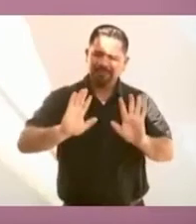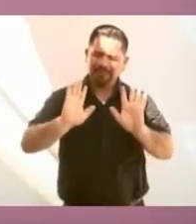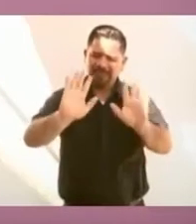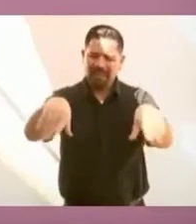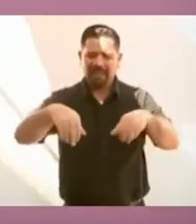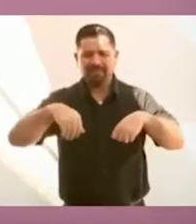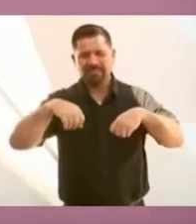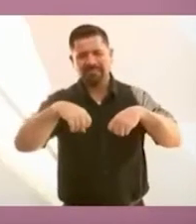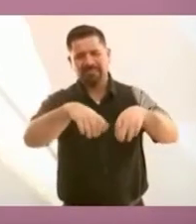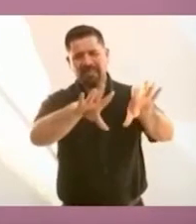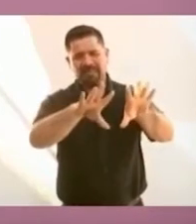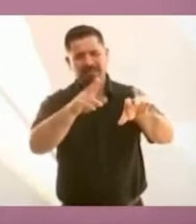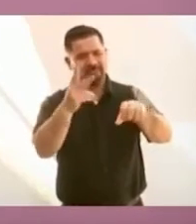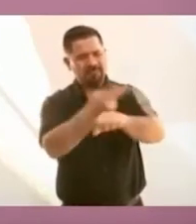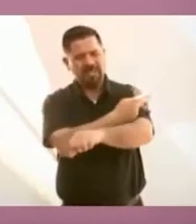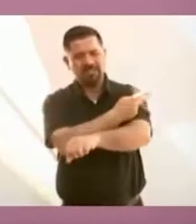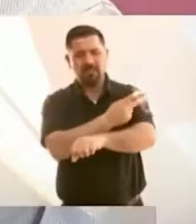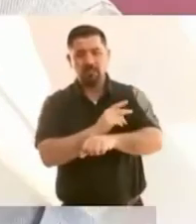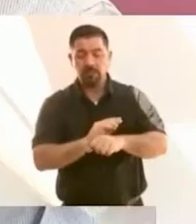Bueno,